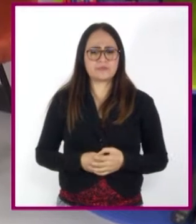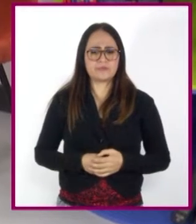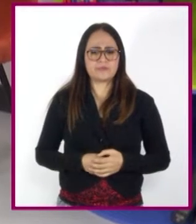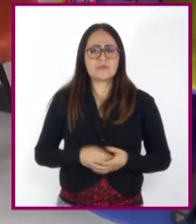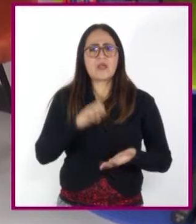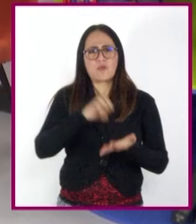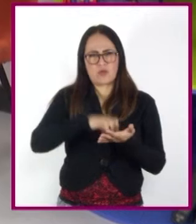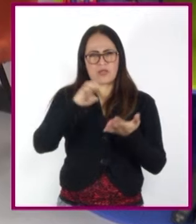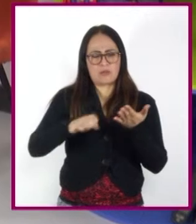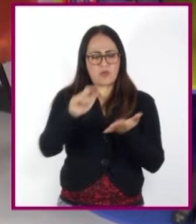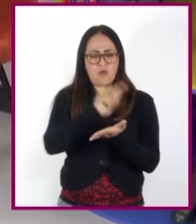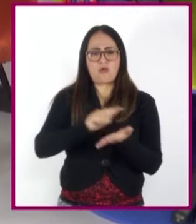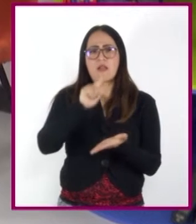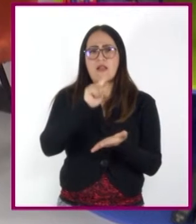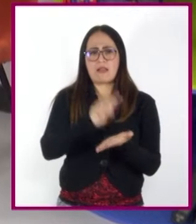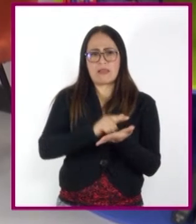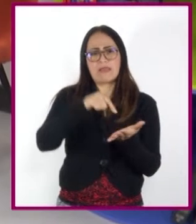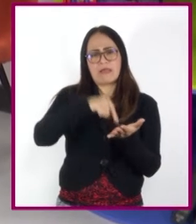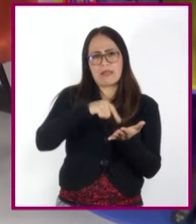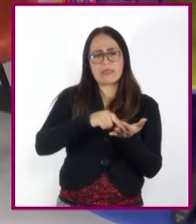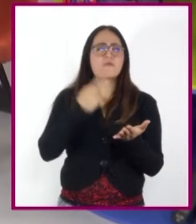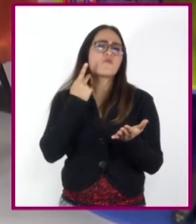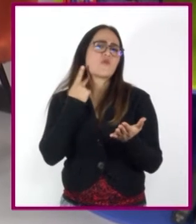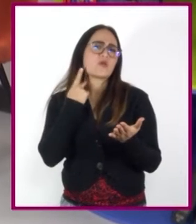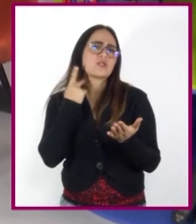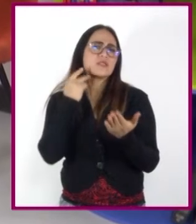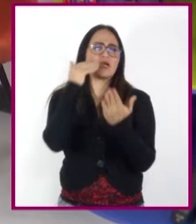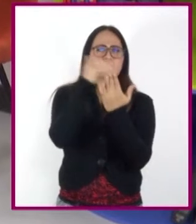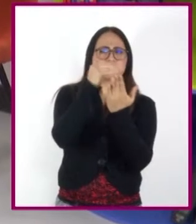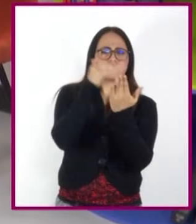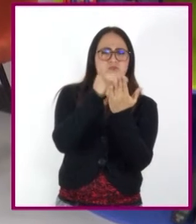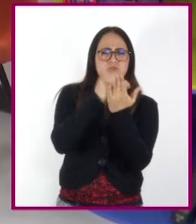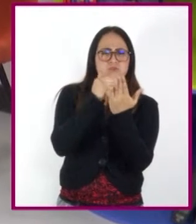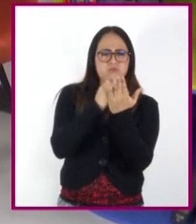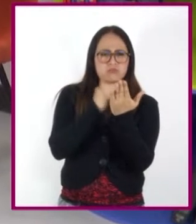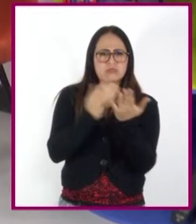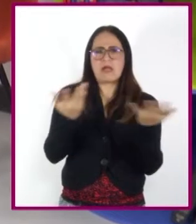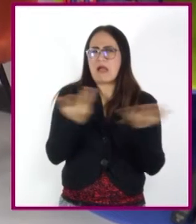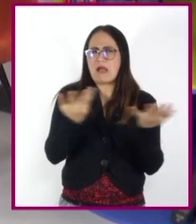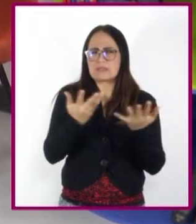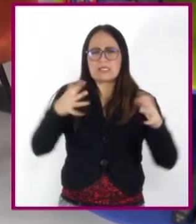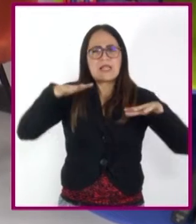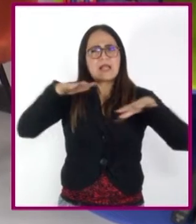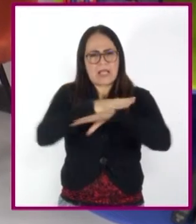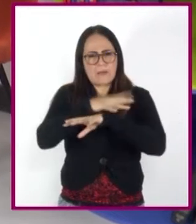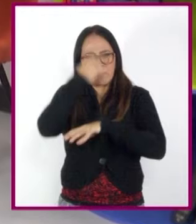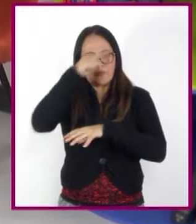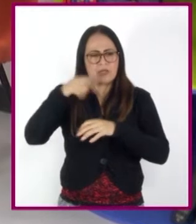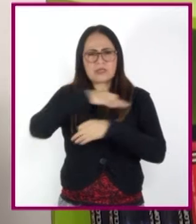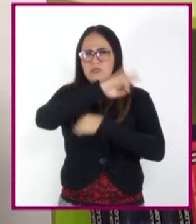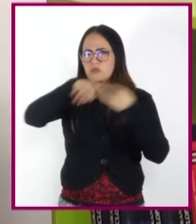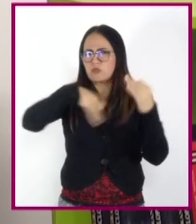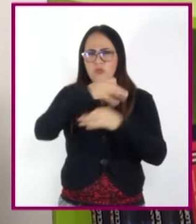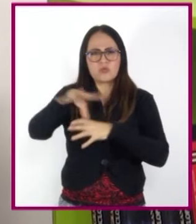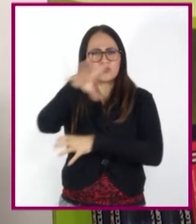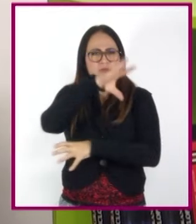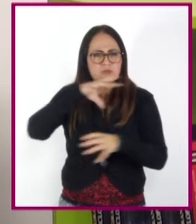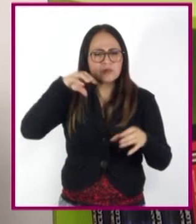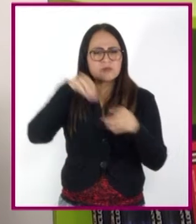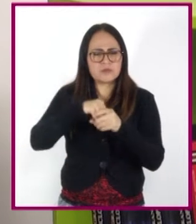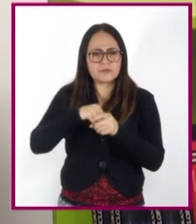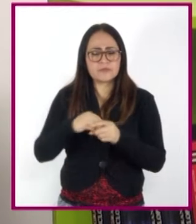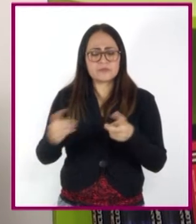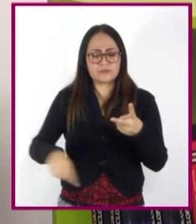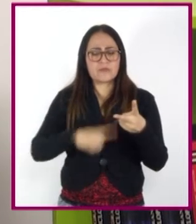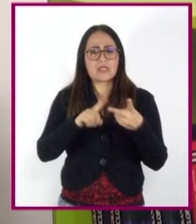nivel legislativo se requiere de políticas que fomenten activamente y apoyen el cambio hacia la inclusión. A nivel social,